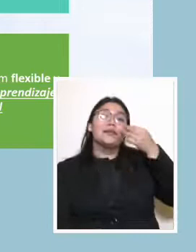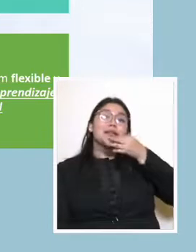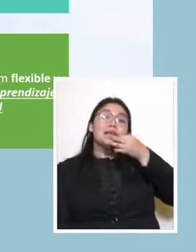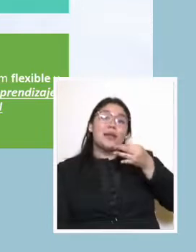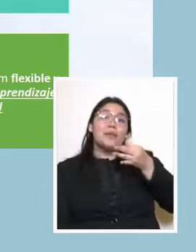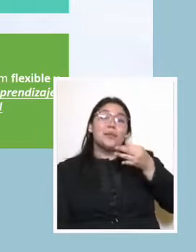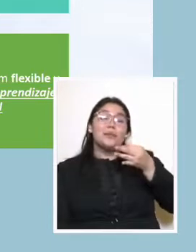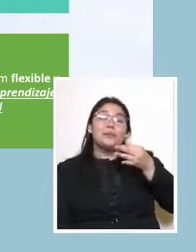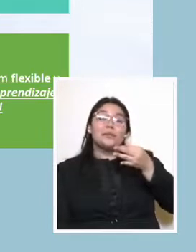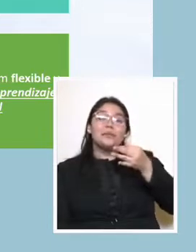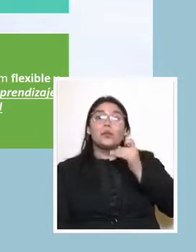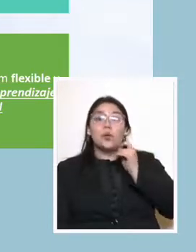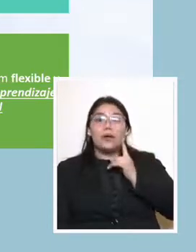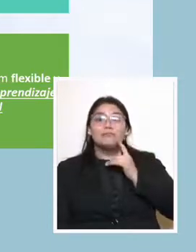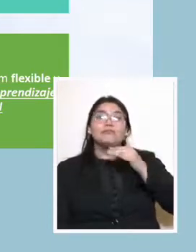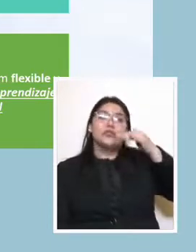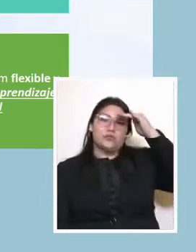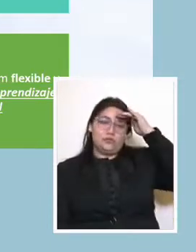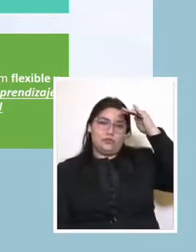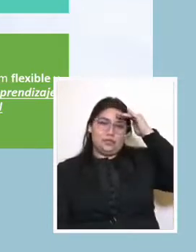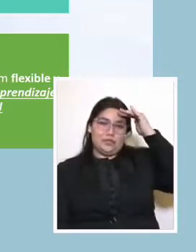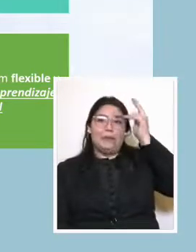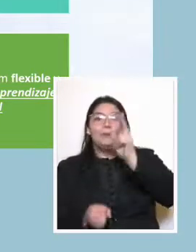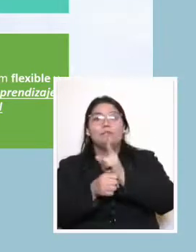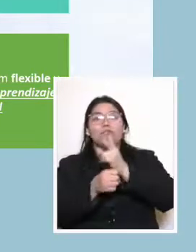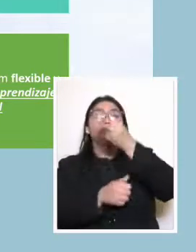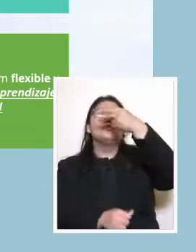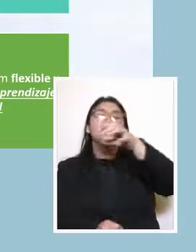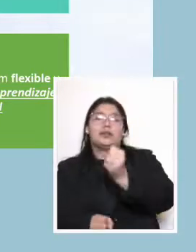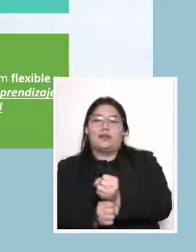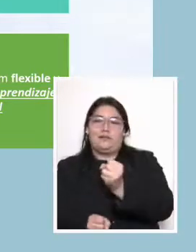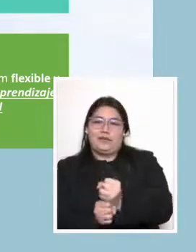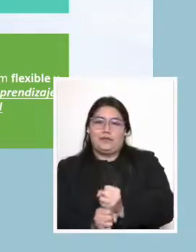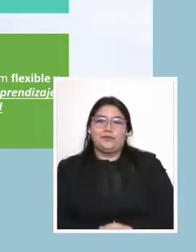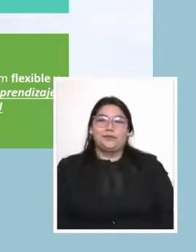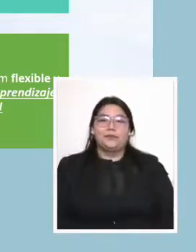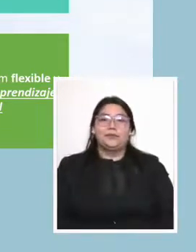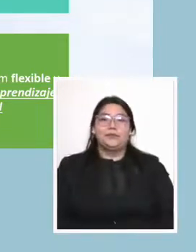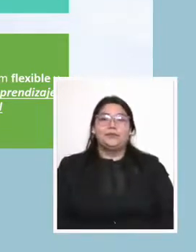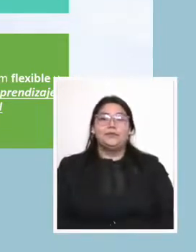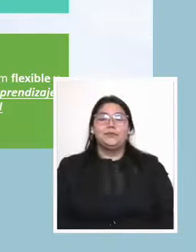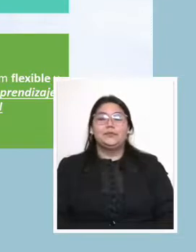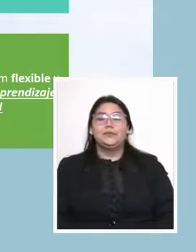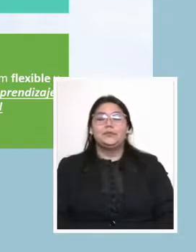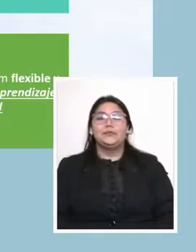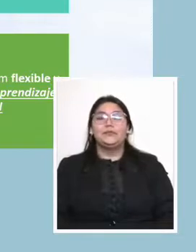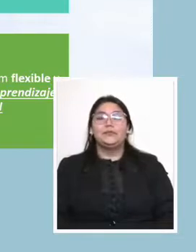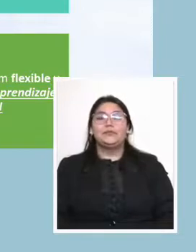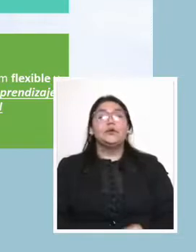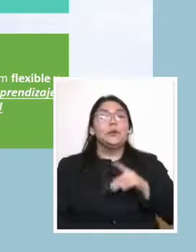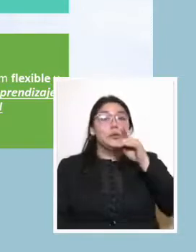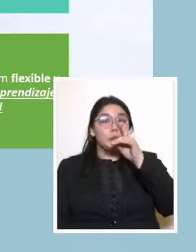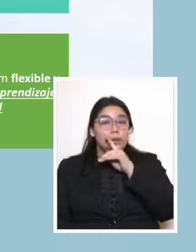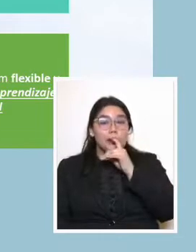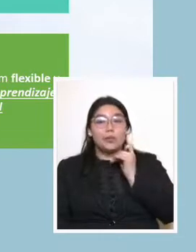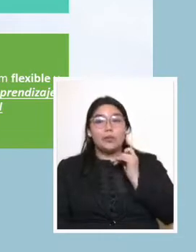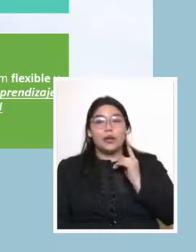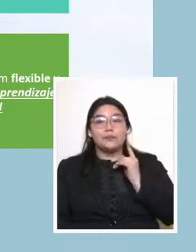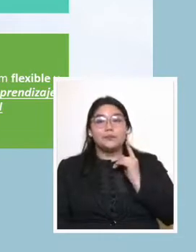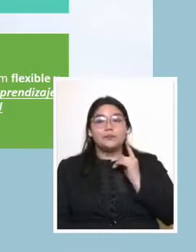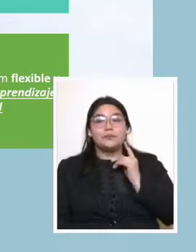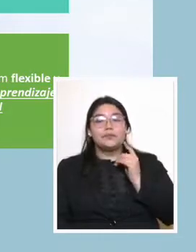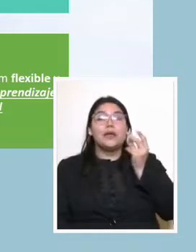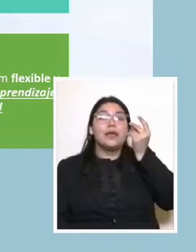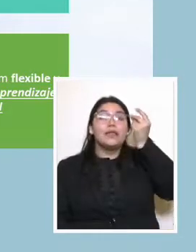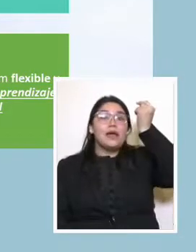en aquello que desarrollan profesores y profesoras. Por último, la idea, ¿no es cierto?, de avanzar en